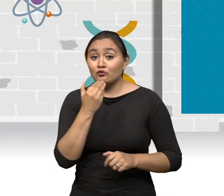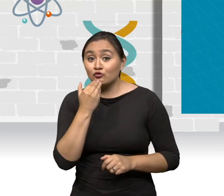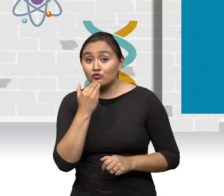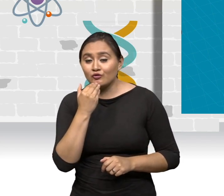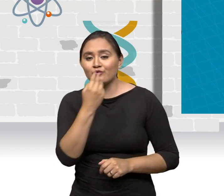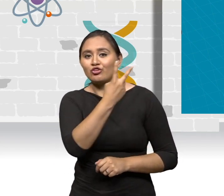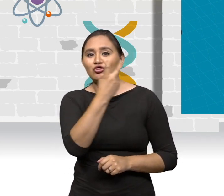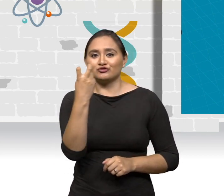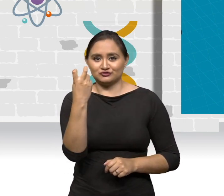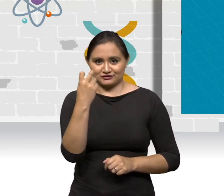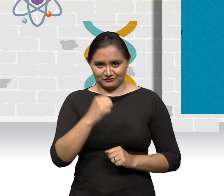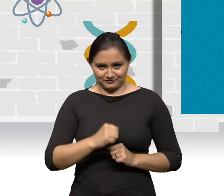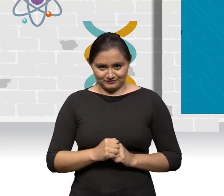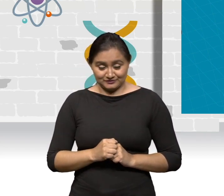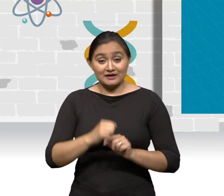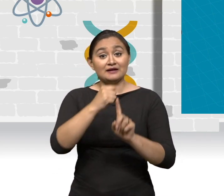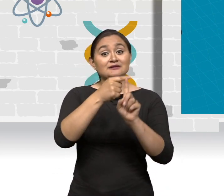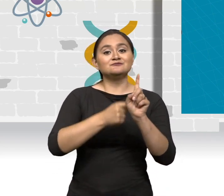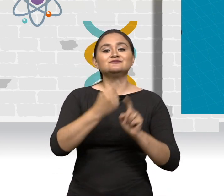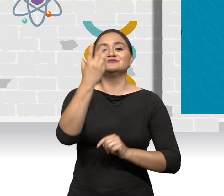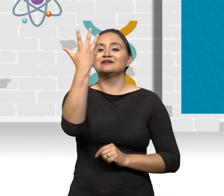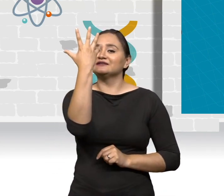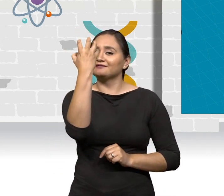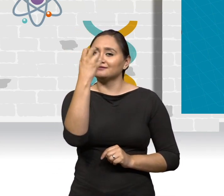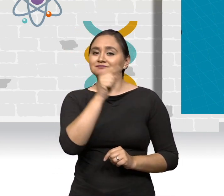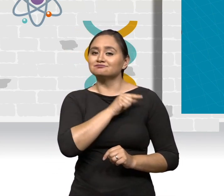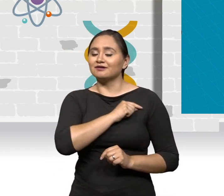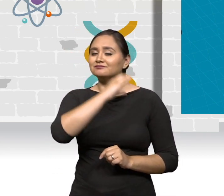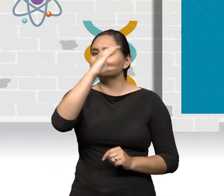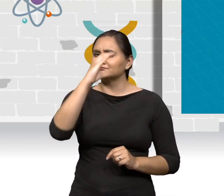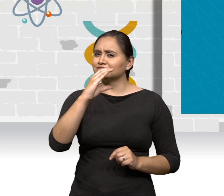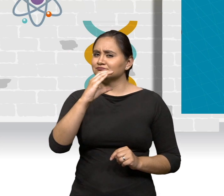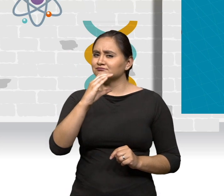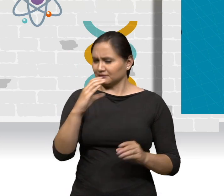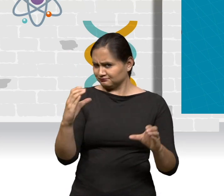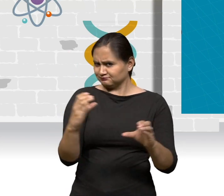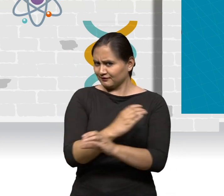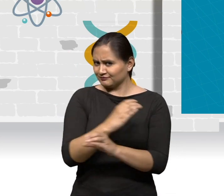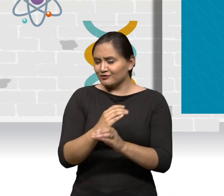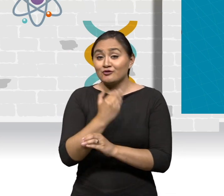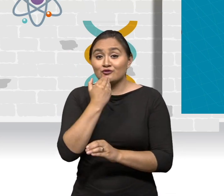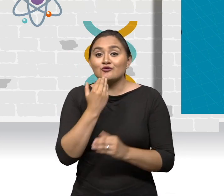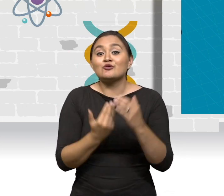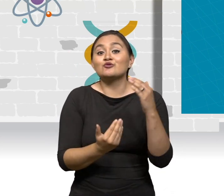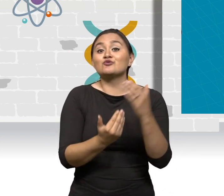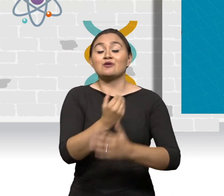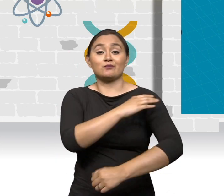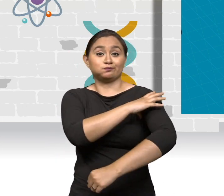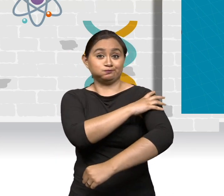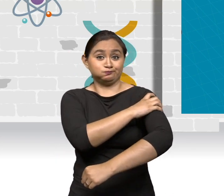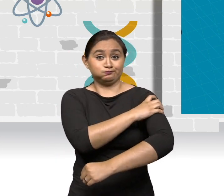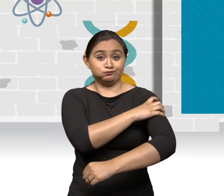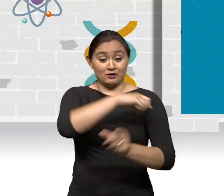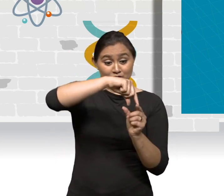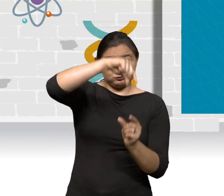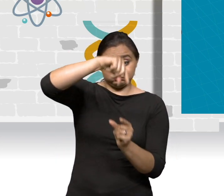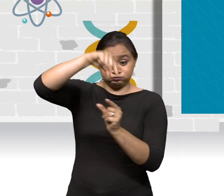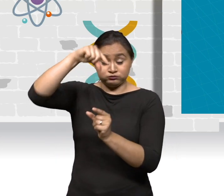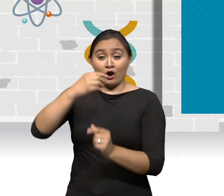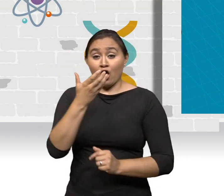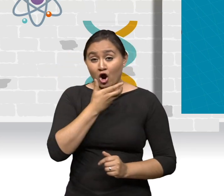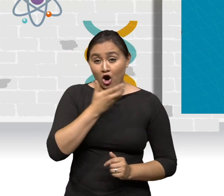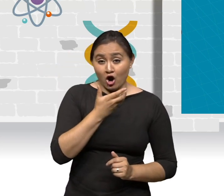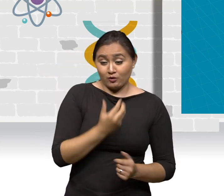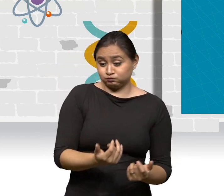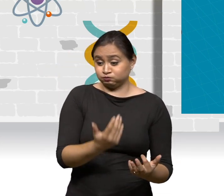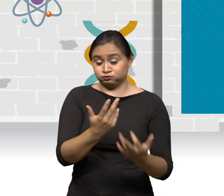La presión del gas era de 200 bar cuando fue llenado a una temperatura de 15 grados centígrados. ¿Cuál es la nueva presión del gas